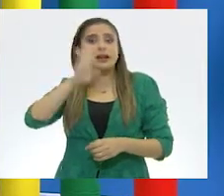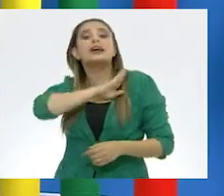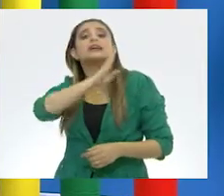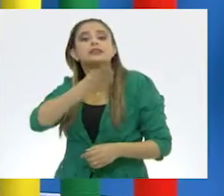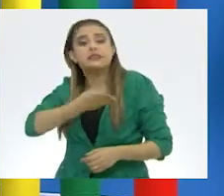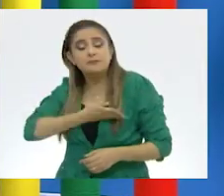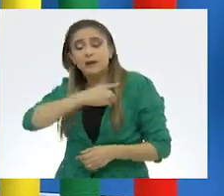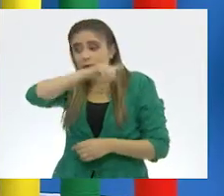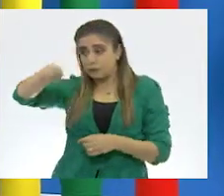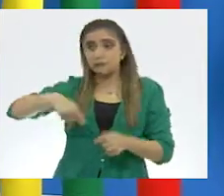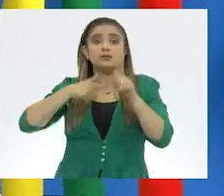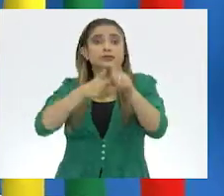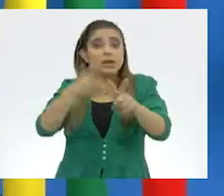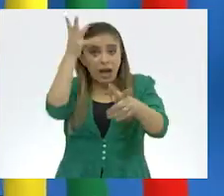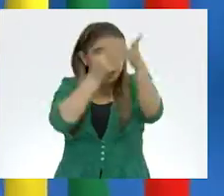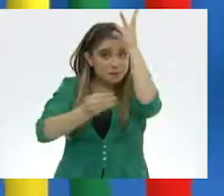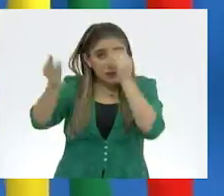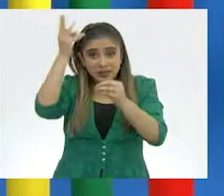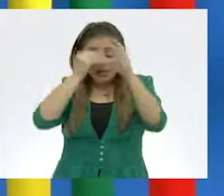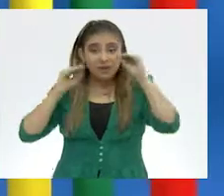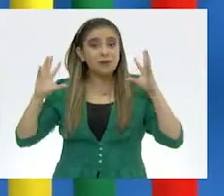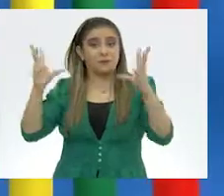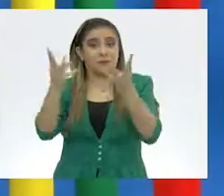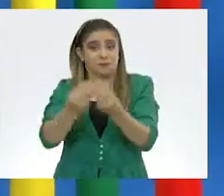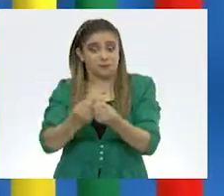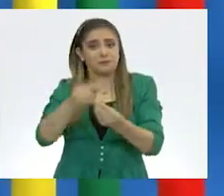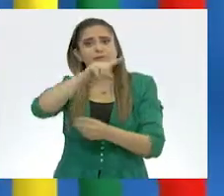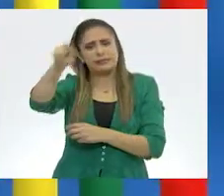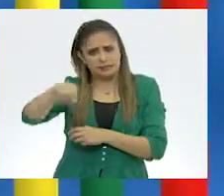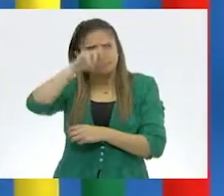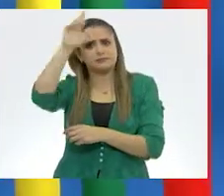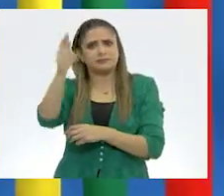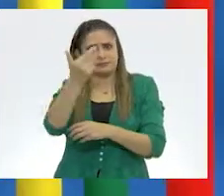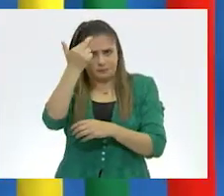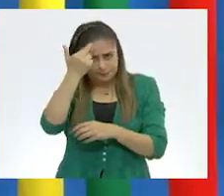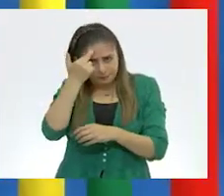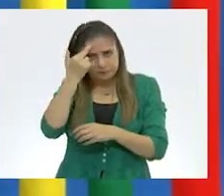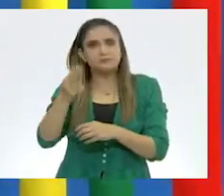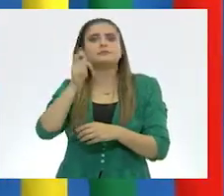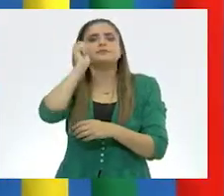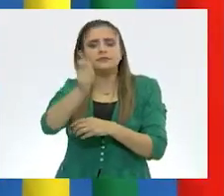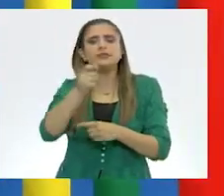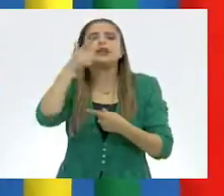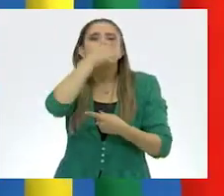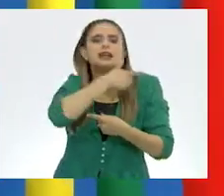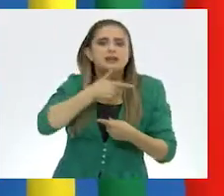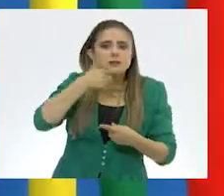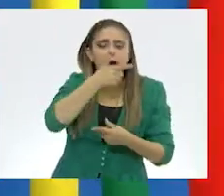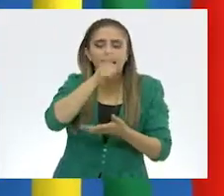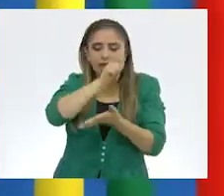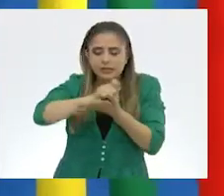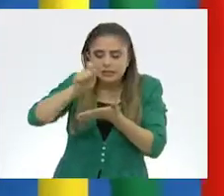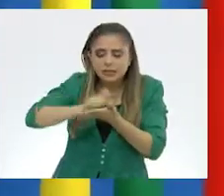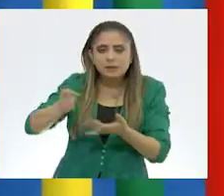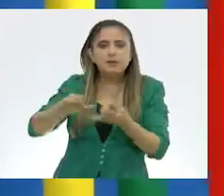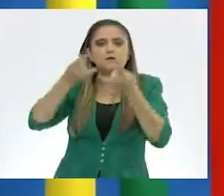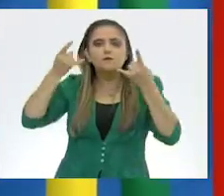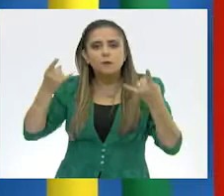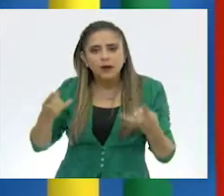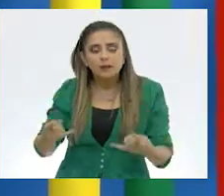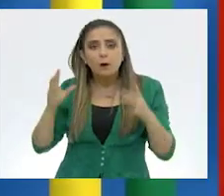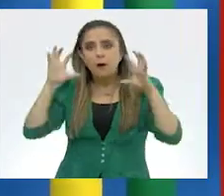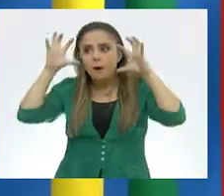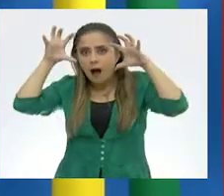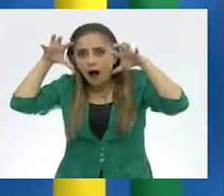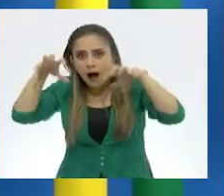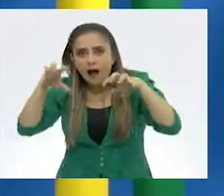seguir aprendiendo juntos. Recuerden que estamos trabajando con la práctica social del lenguaje, escribir cuentos de misterio